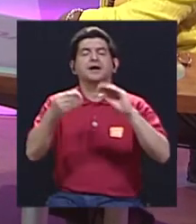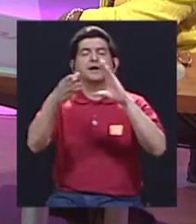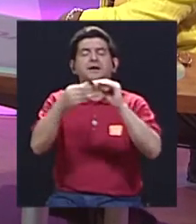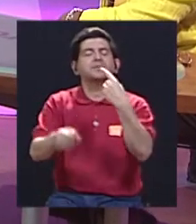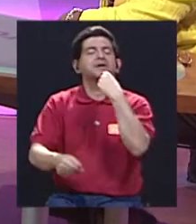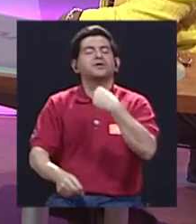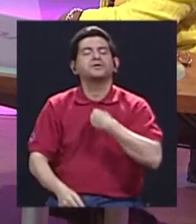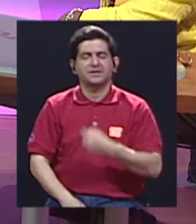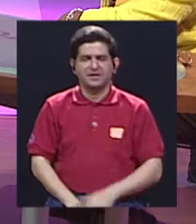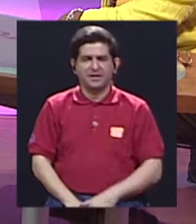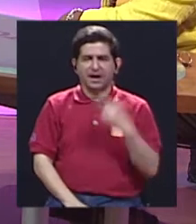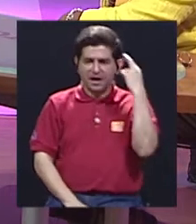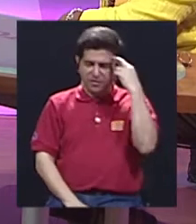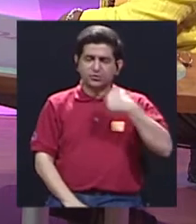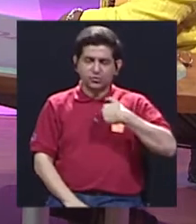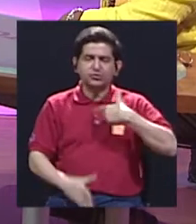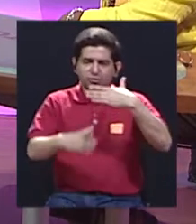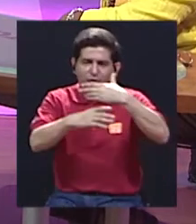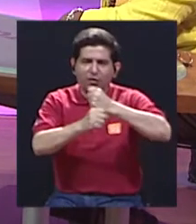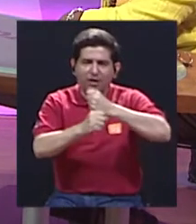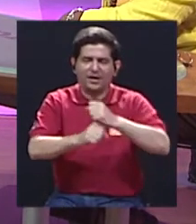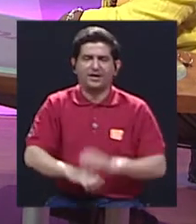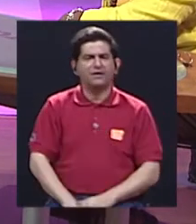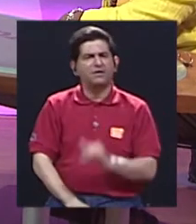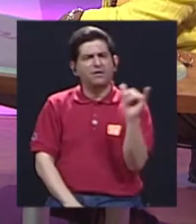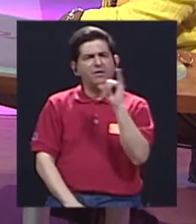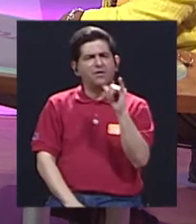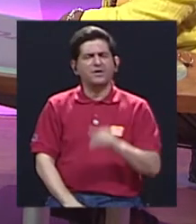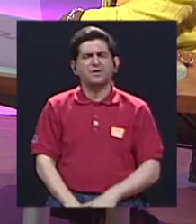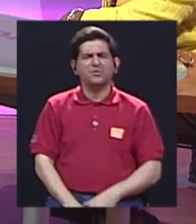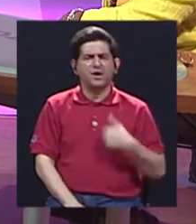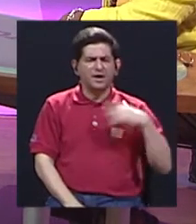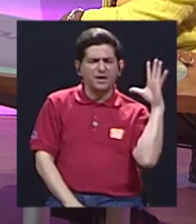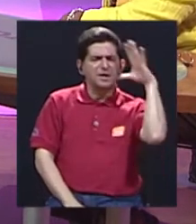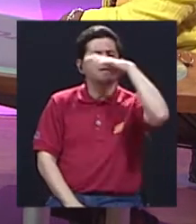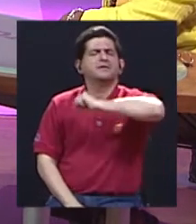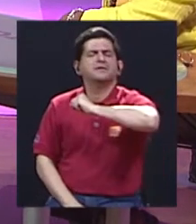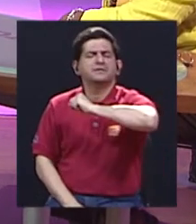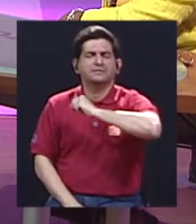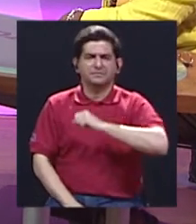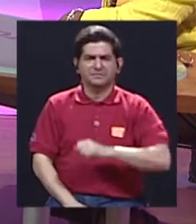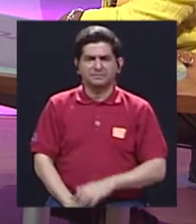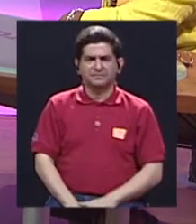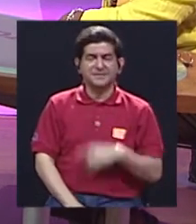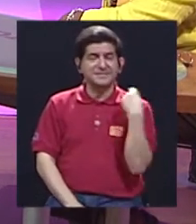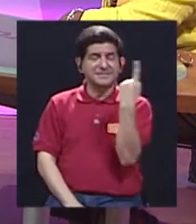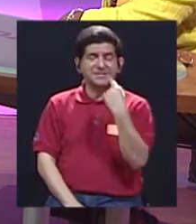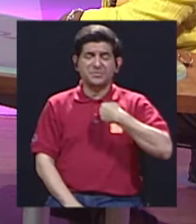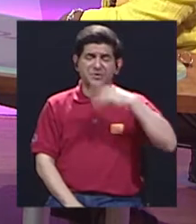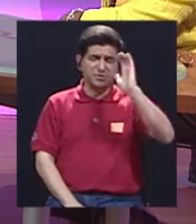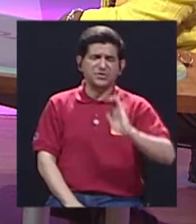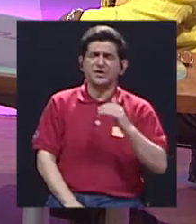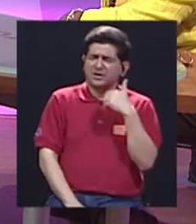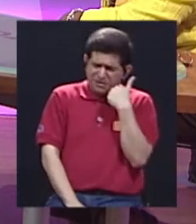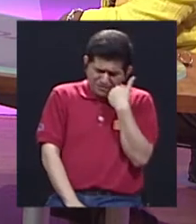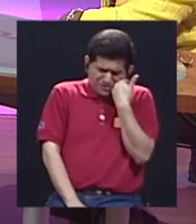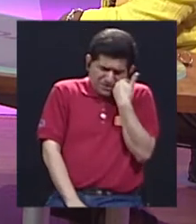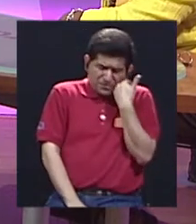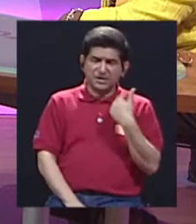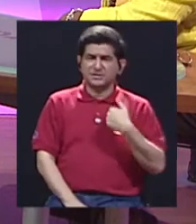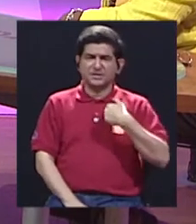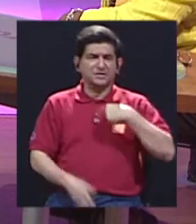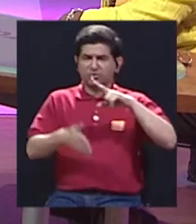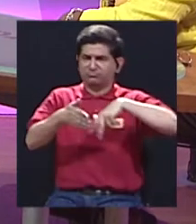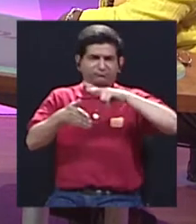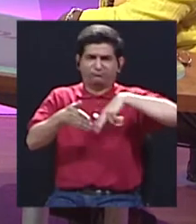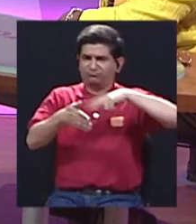entonces creo que por eso cuento cuentos y también hace poco descubrí que siempre de chica me dio mucha vergüenza que no leía